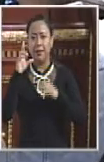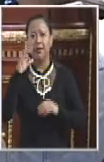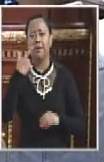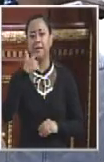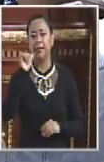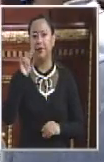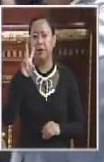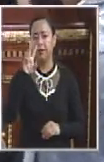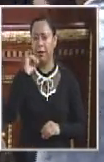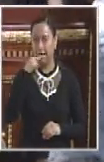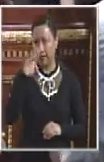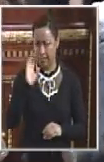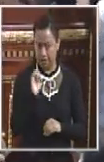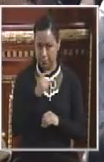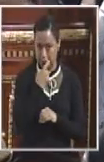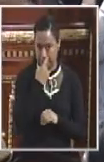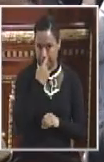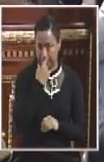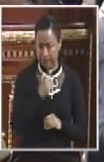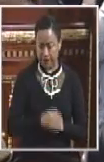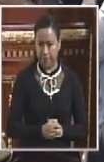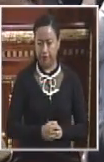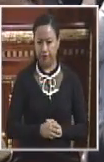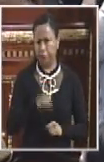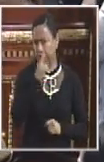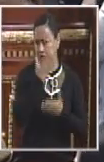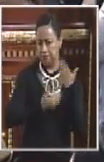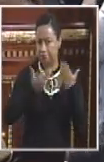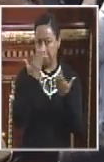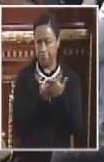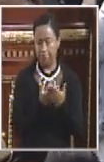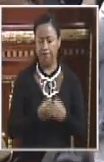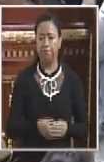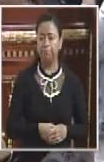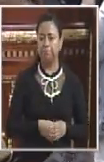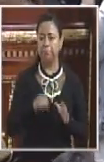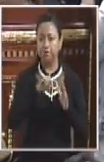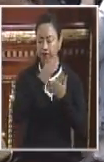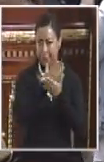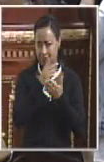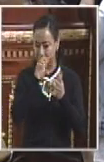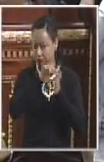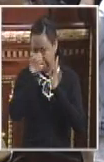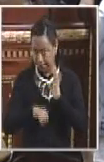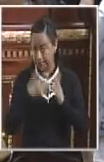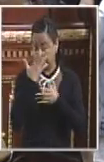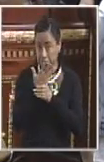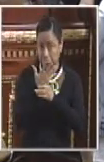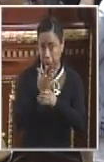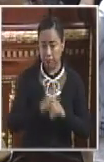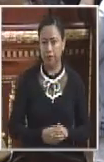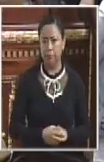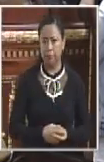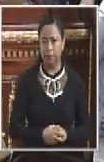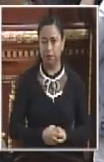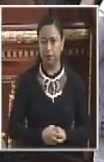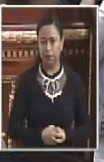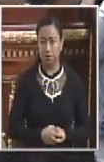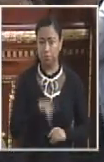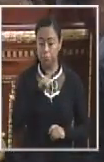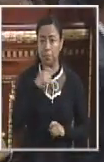galimatías, parafraseándolo, de lo que él está proponiendo. Por una parte dice que él quiere